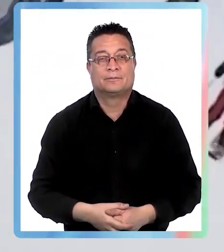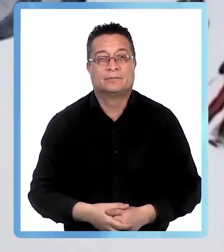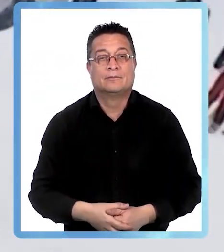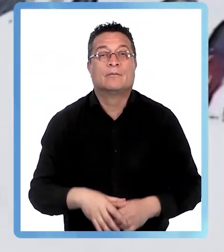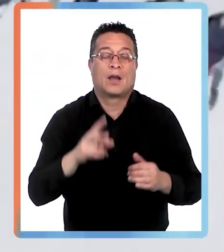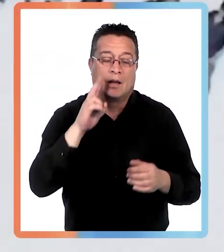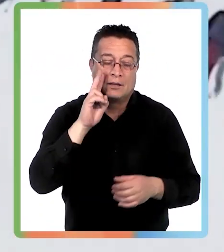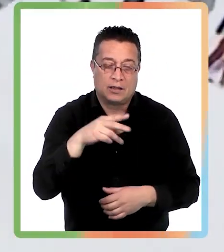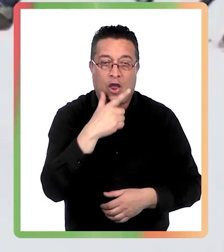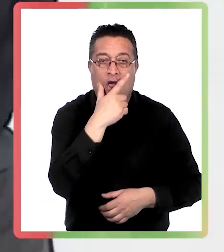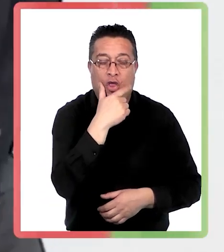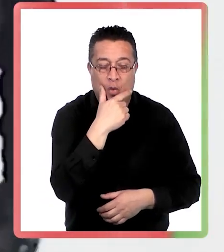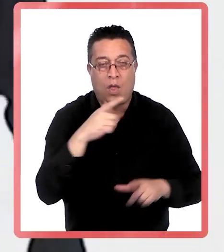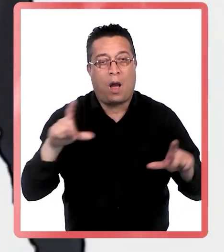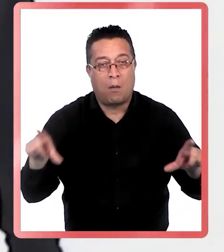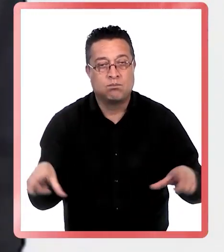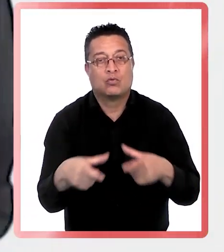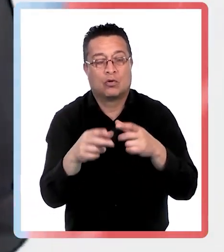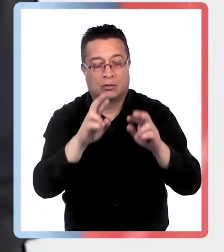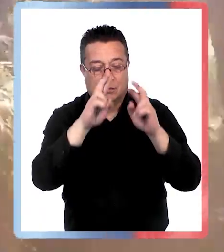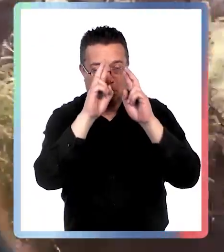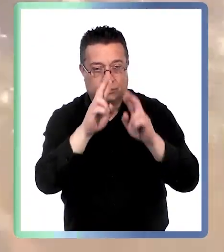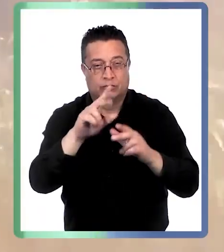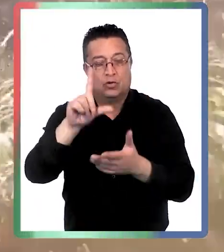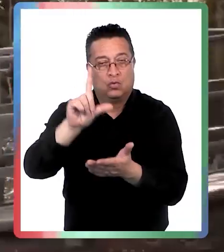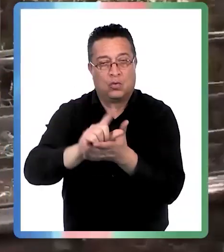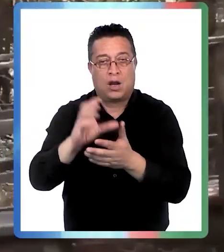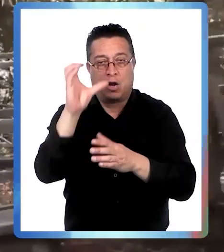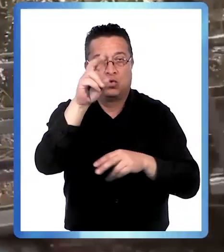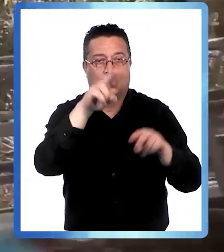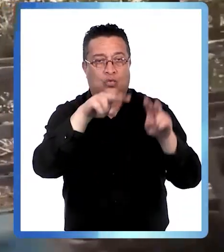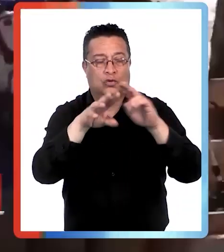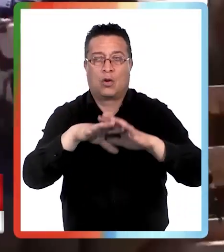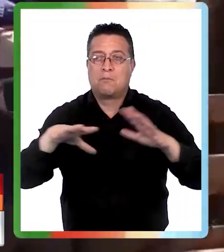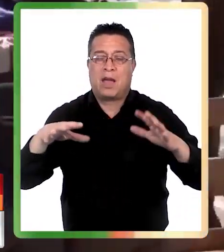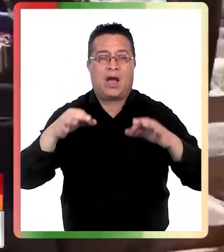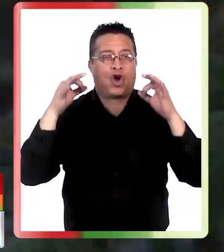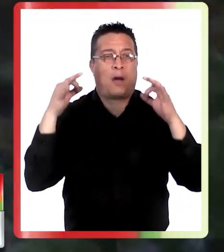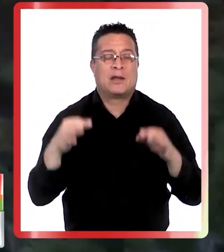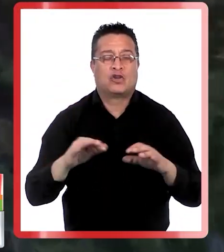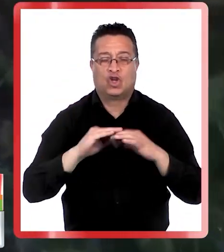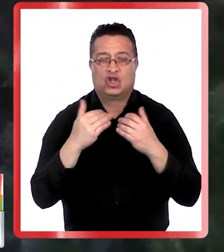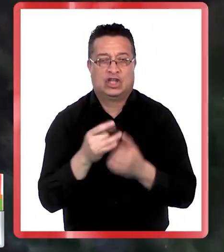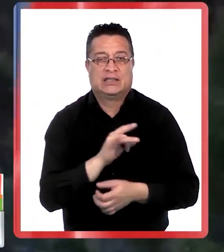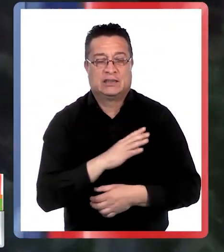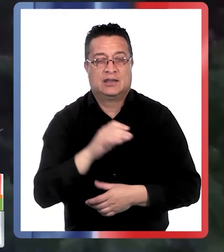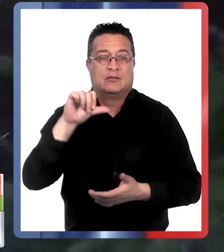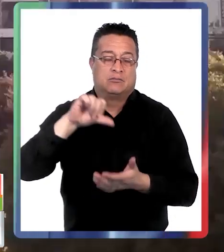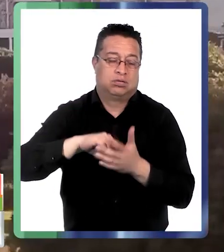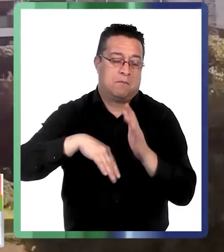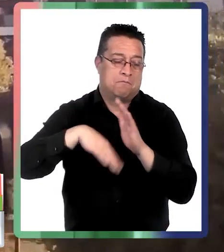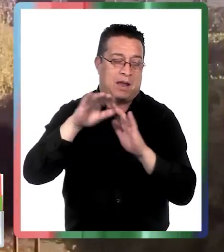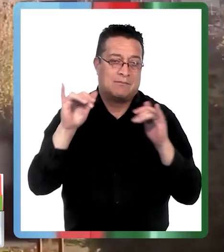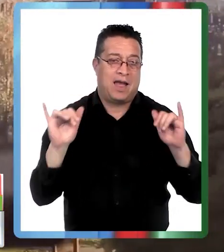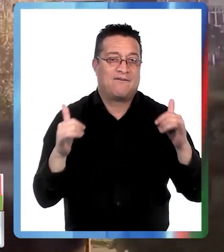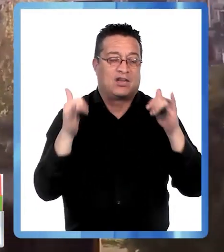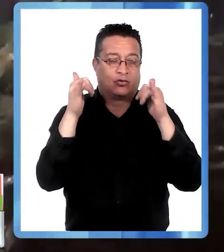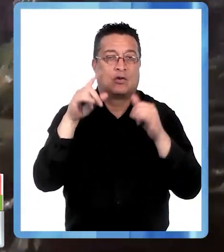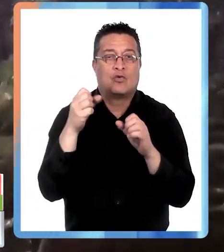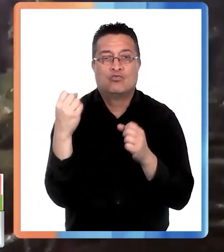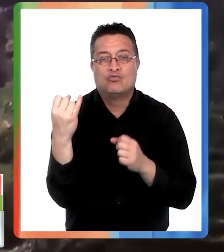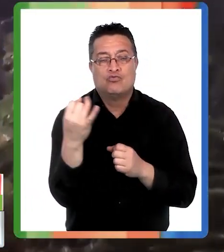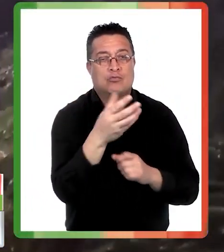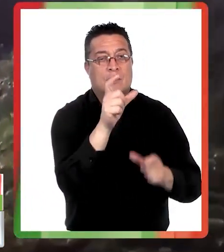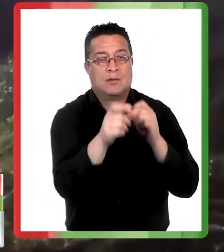indudablemente pucón se destaca como uno de los destinos turísticos más de chile conocida como la capital del turismo Aventura atrae un número